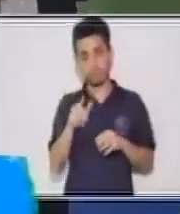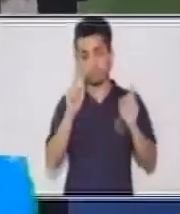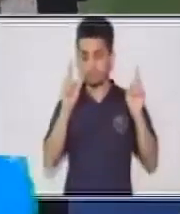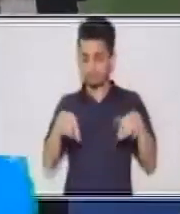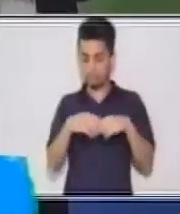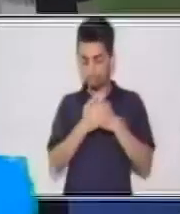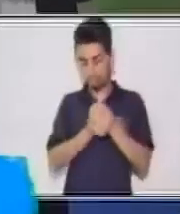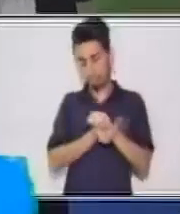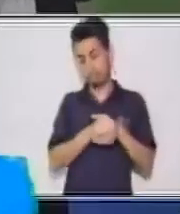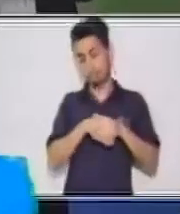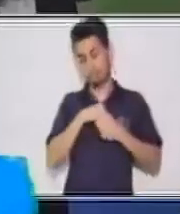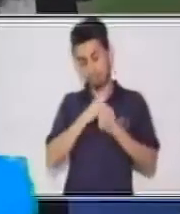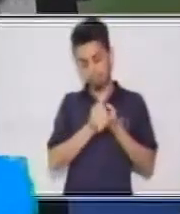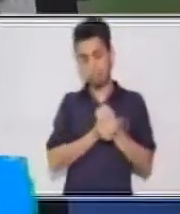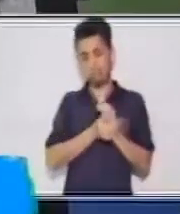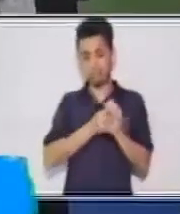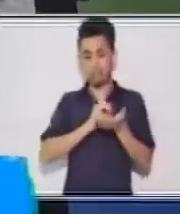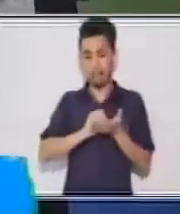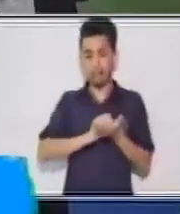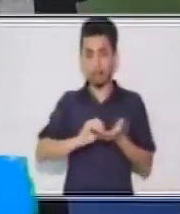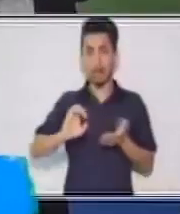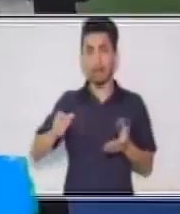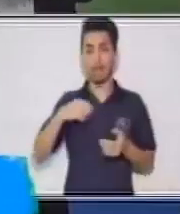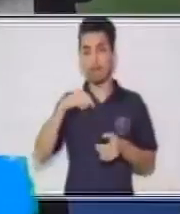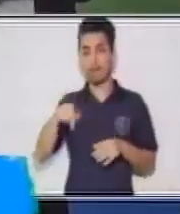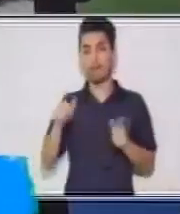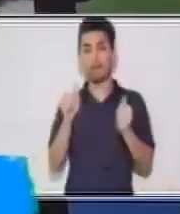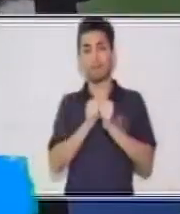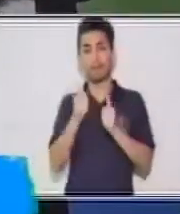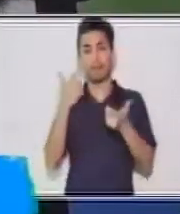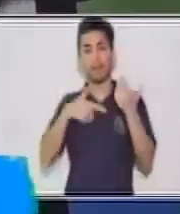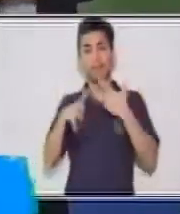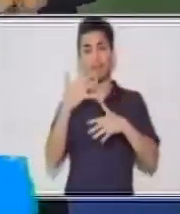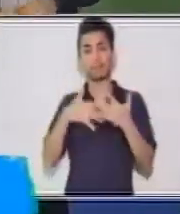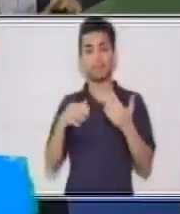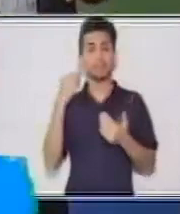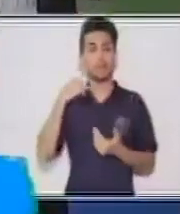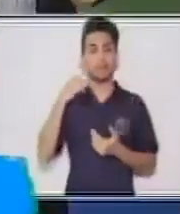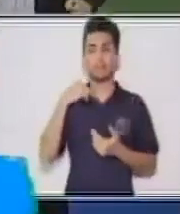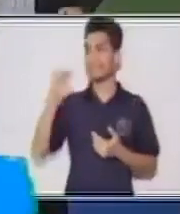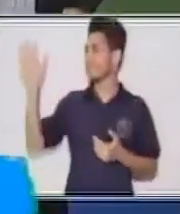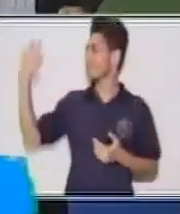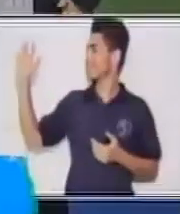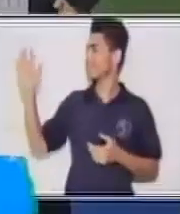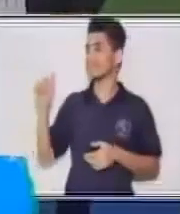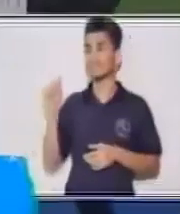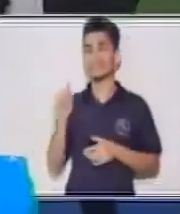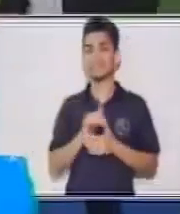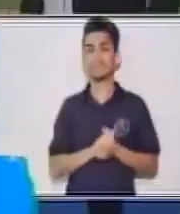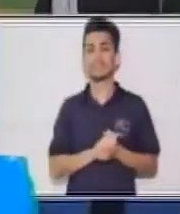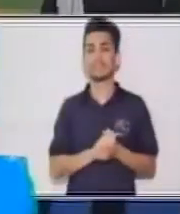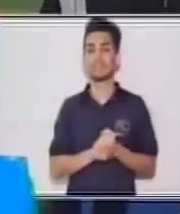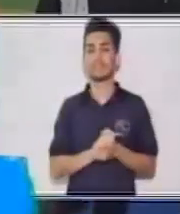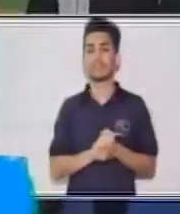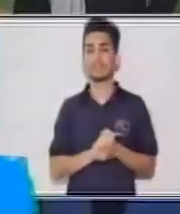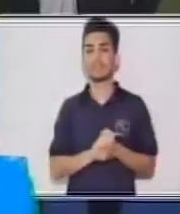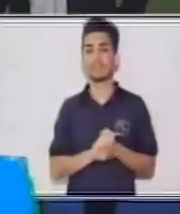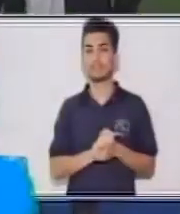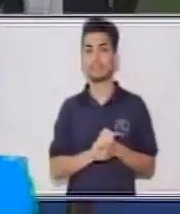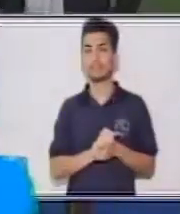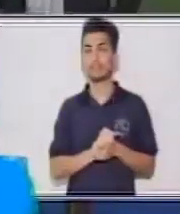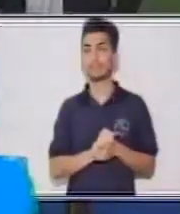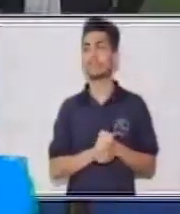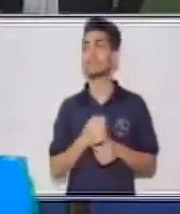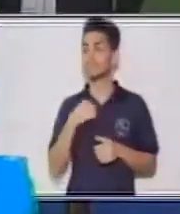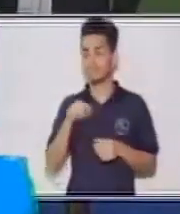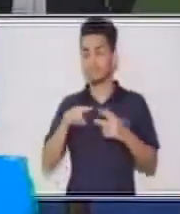con constante agua y con jabón. En esta ocasión nos acompaña en lengua de señas Mauricio. Hola Mauricio. Bueno,